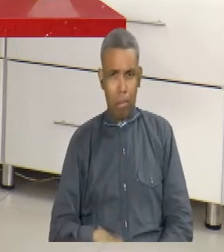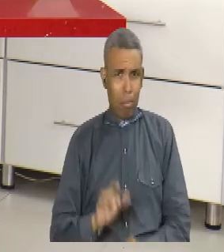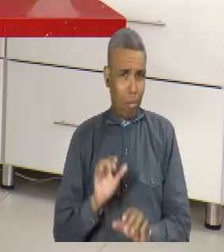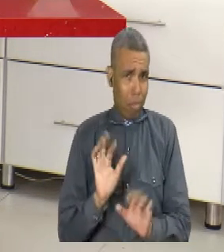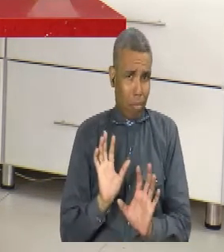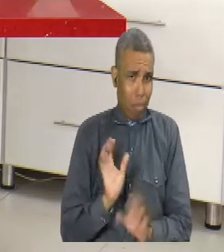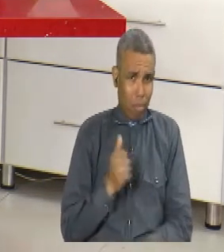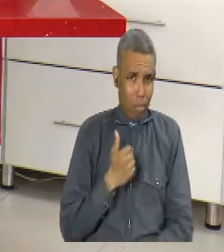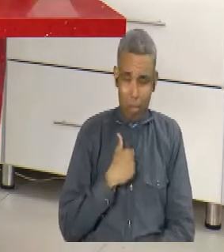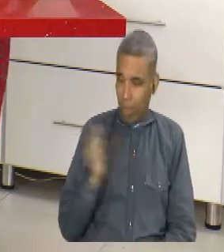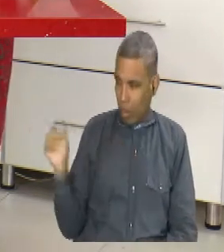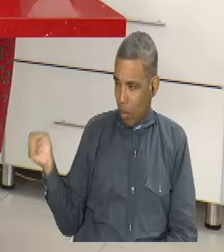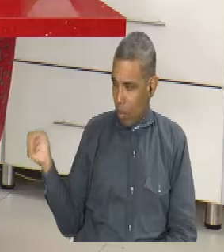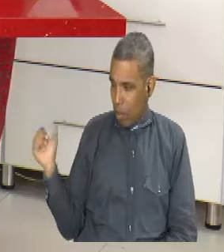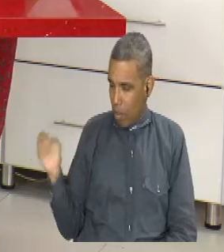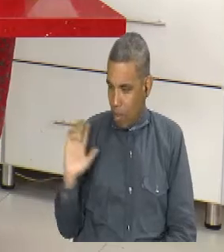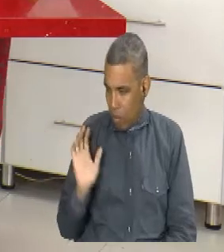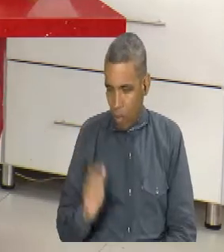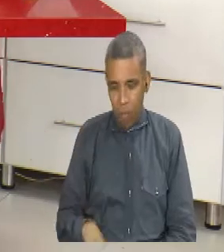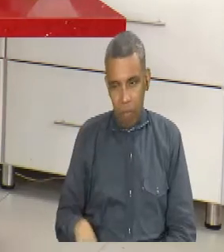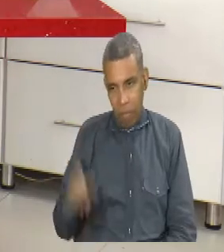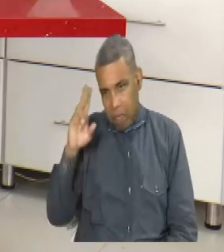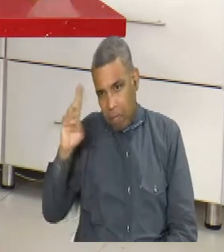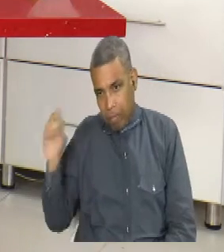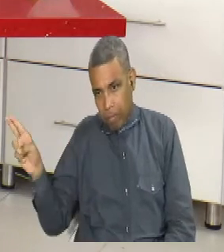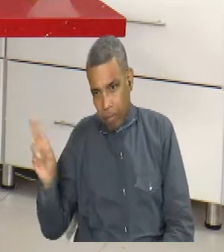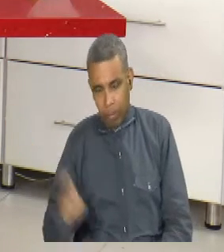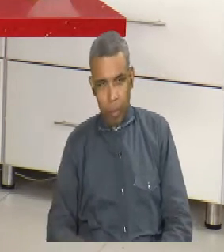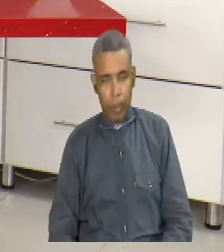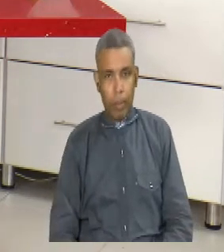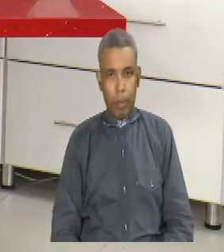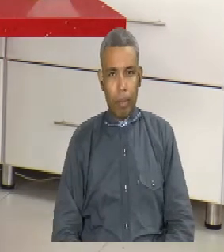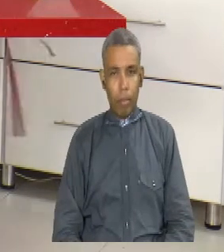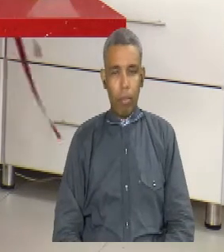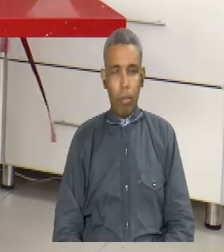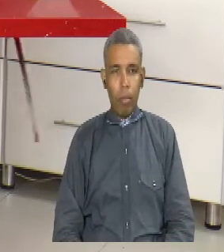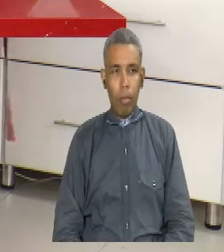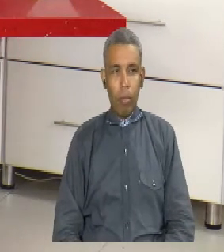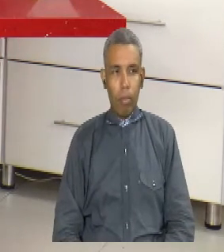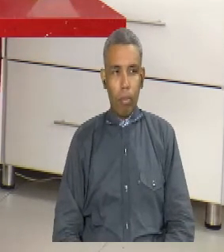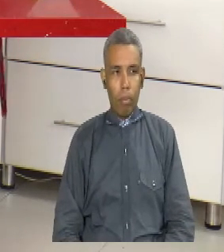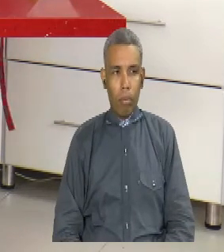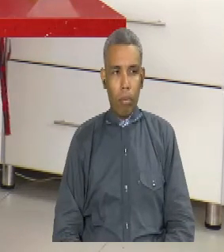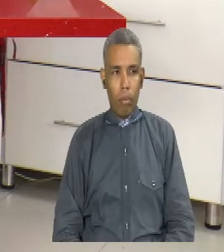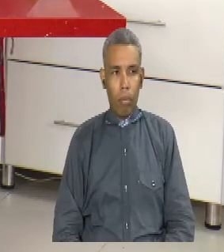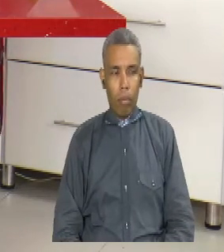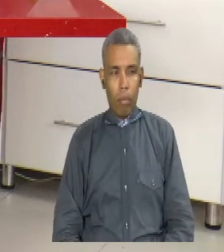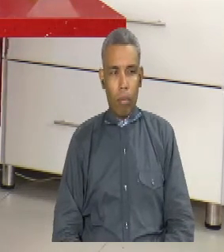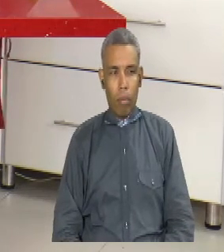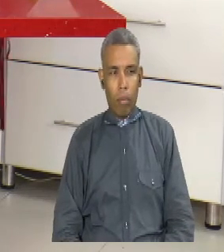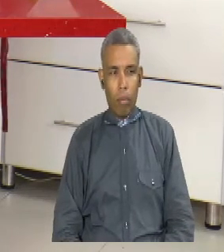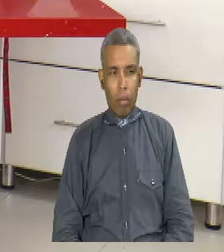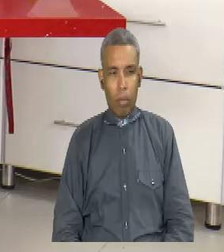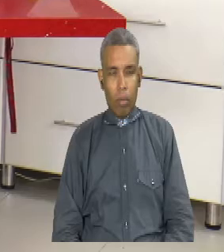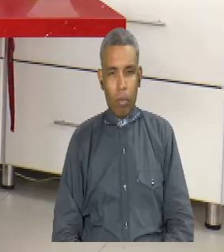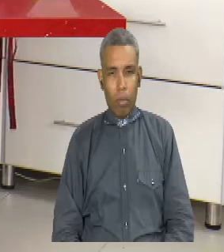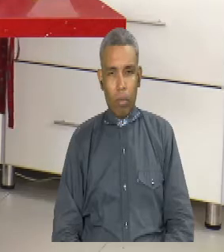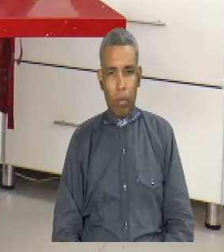tuyo. Gracias. ¿Ves? Pero el resto la está sal. Delicioso. Acá es tengo sencillo. Los platos.